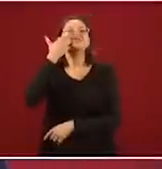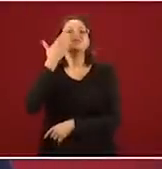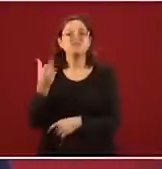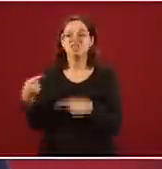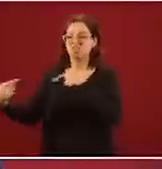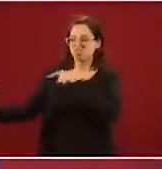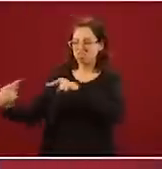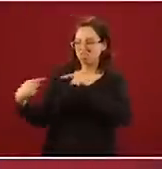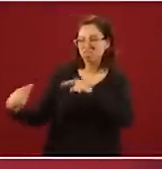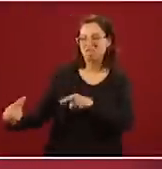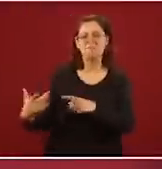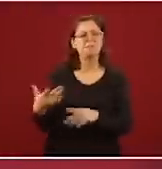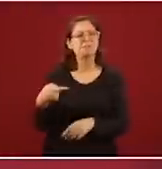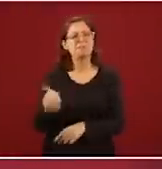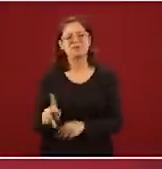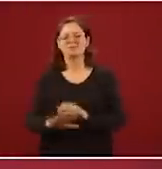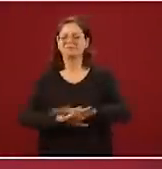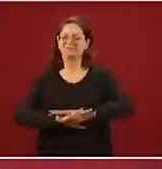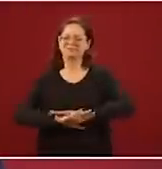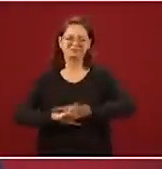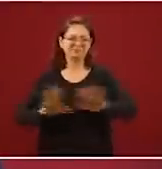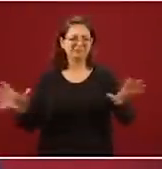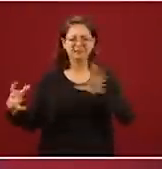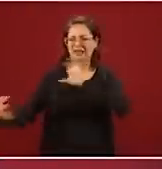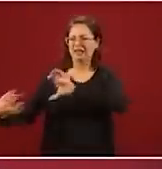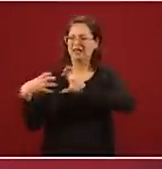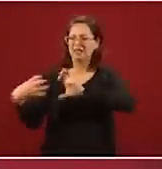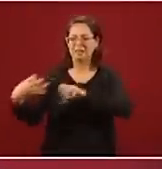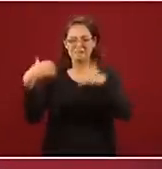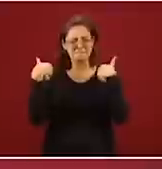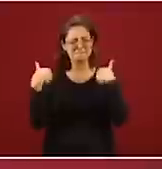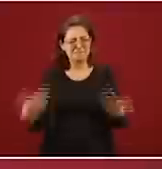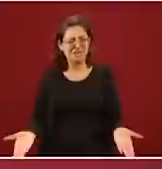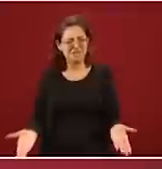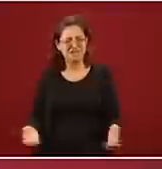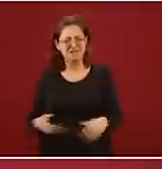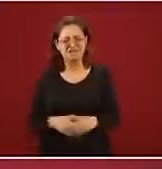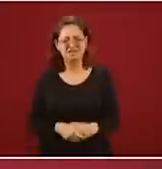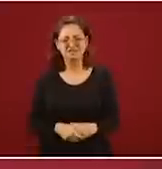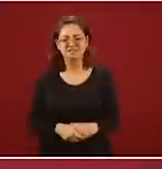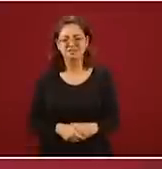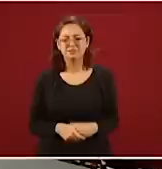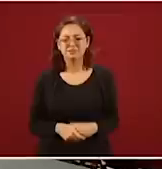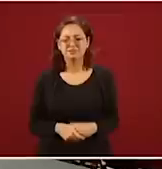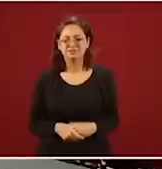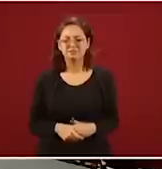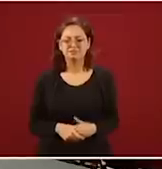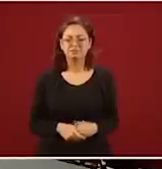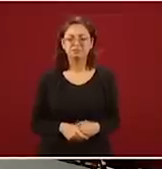no, ¿para qué nos vamos a estar peleando? O sea,